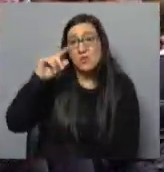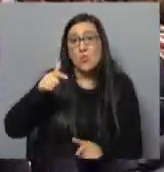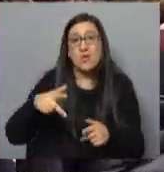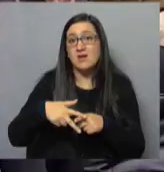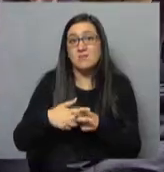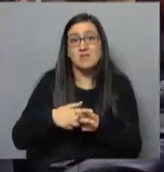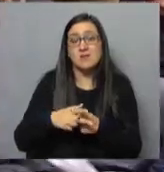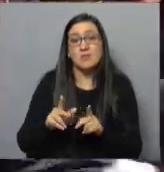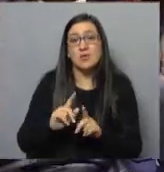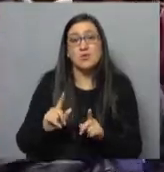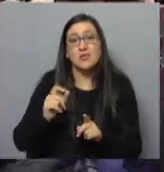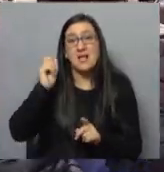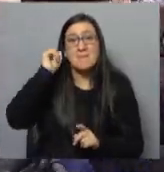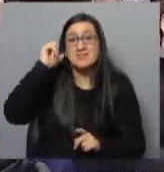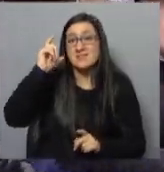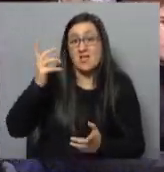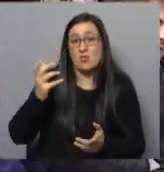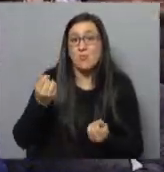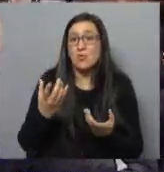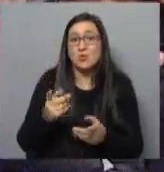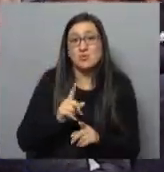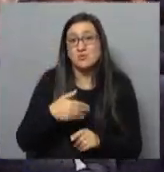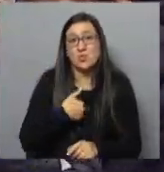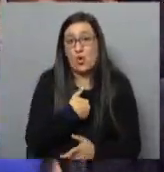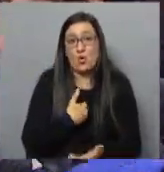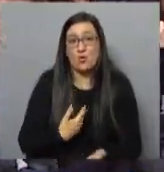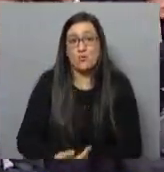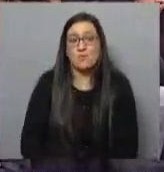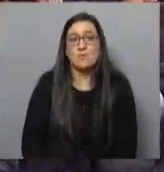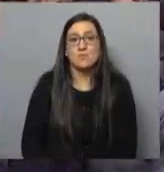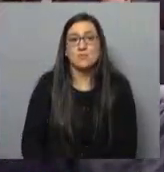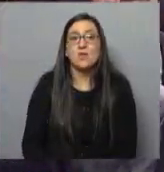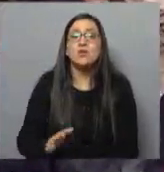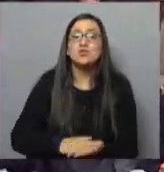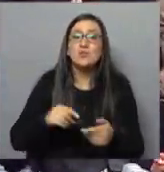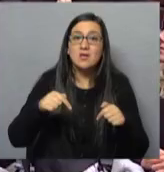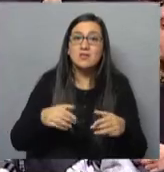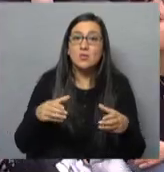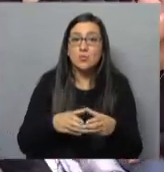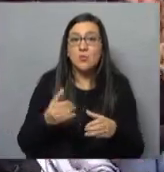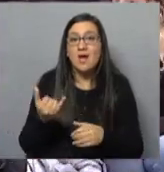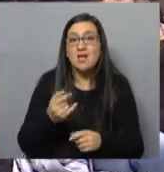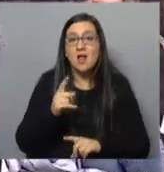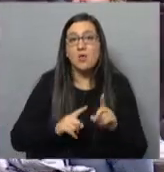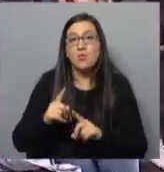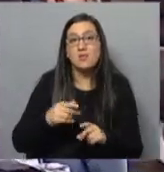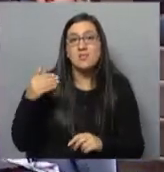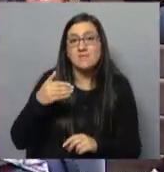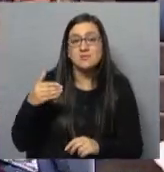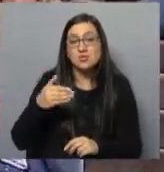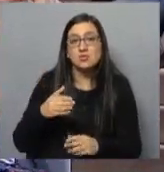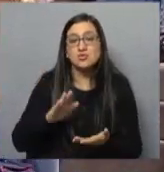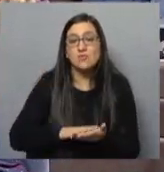están capacitados y no tendrían que estar capacitados porque no es el rol que cumplen. Y sobre este grupo, Franco, ¿hay alguna intervención puntual sobre